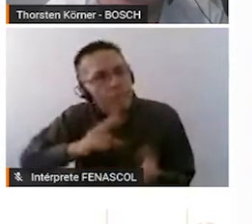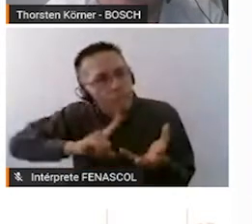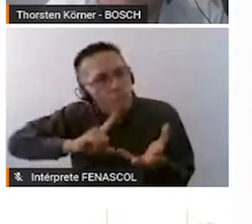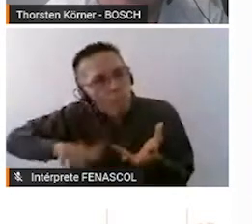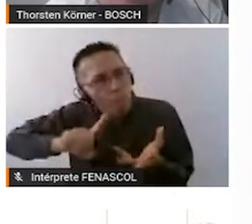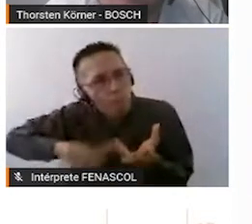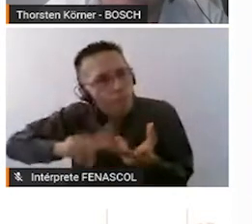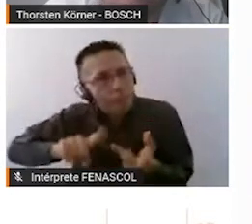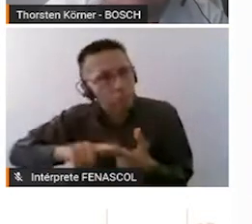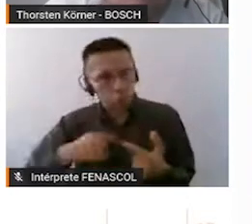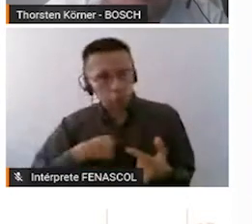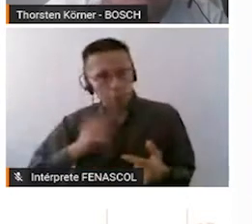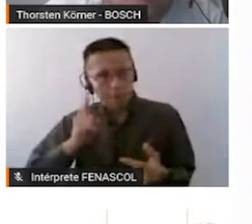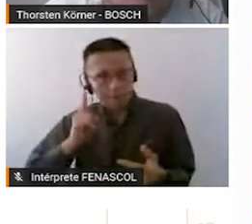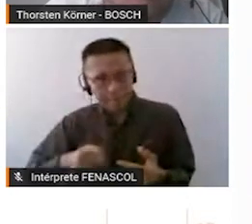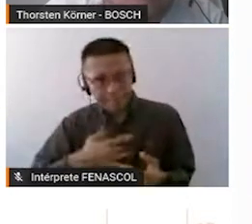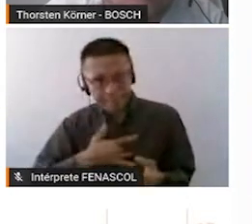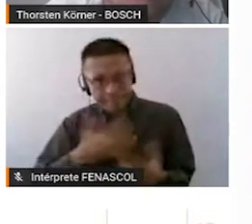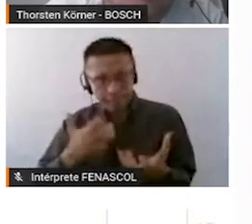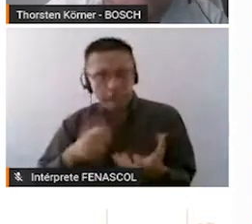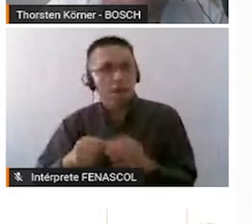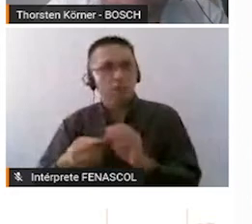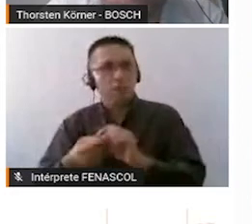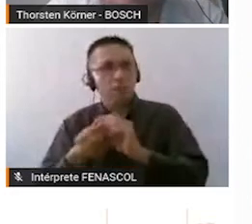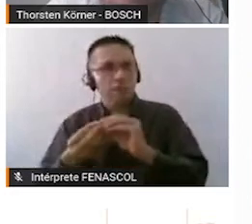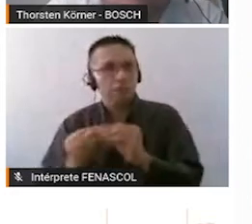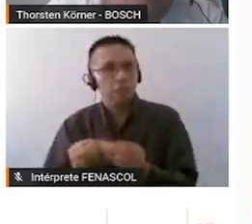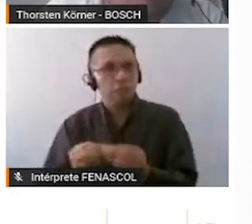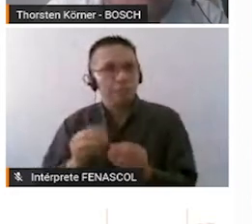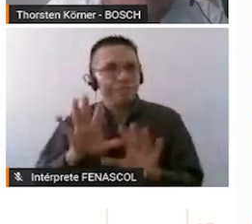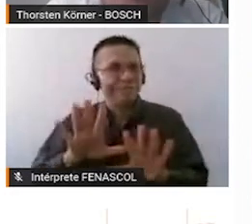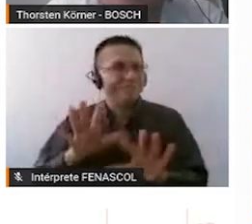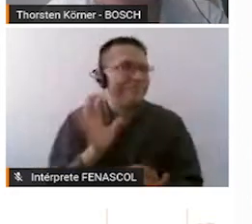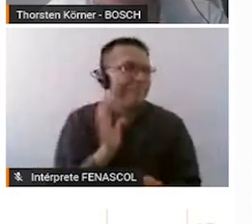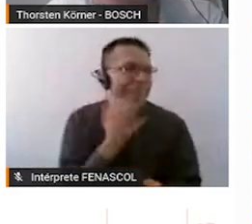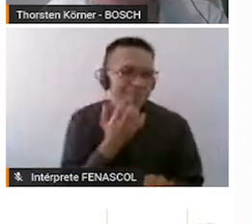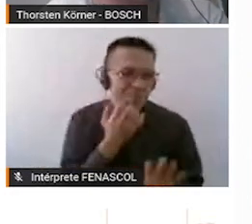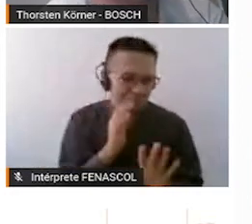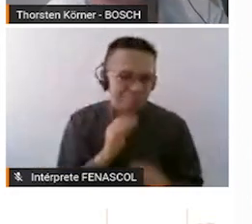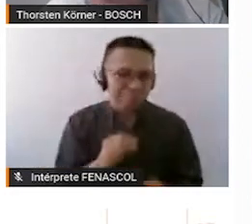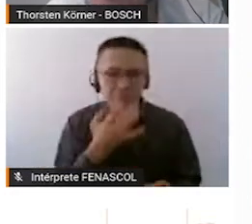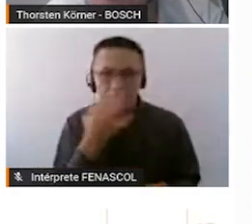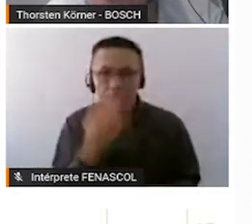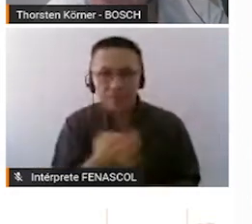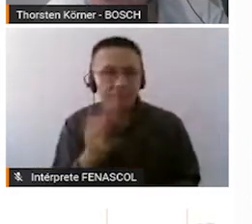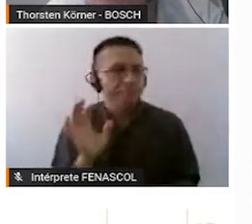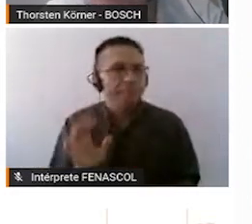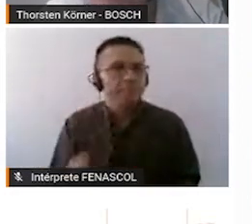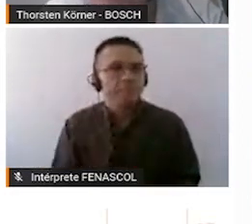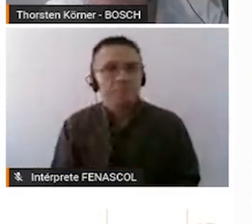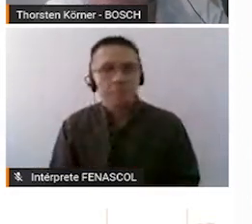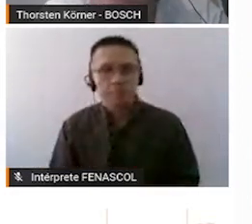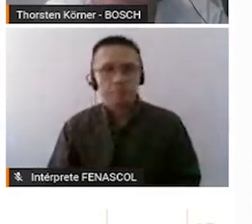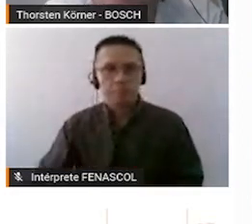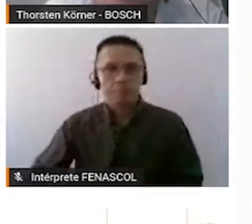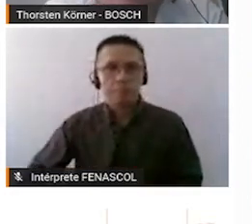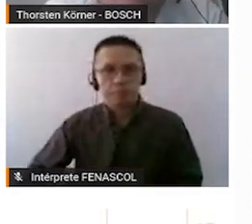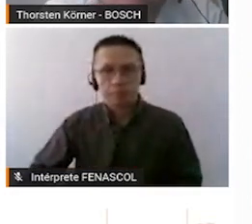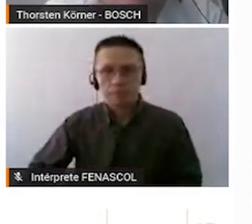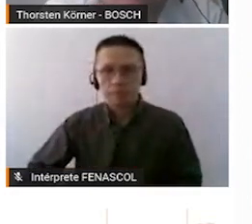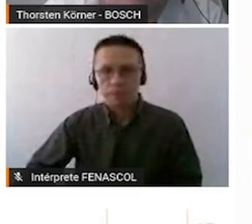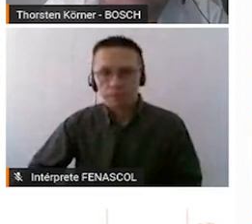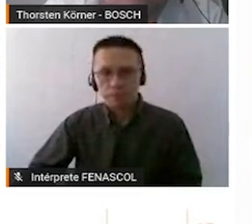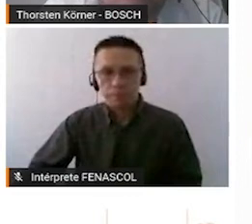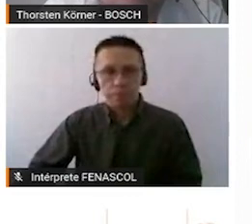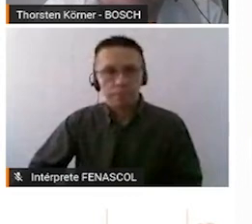nuestros deseos. Uno de los ejemplos de repente un poco banal, pero existente, real y real, es la